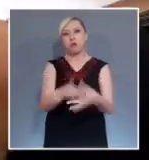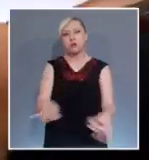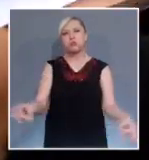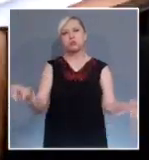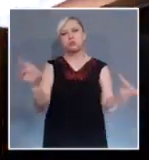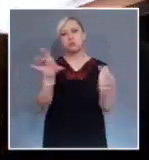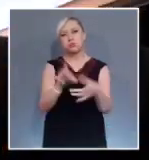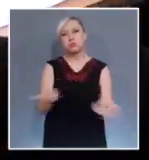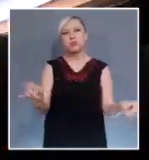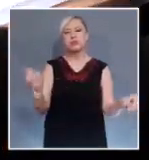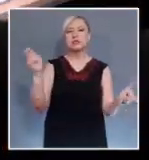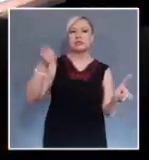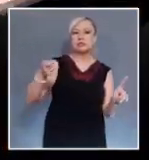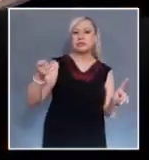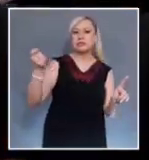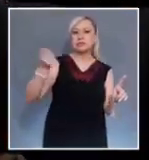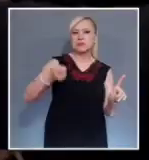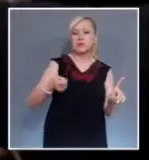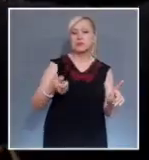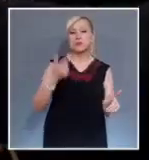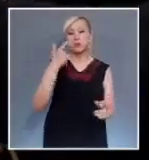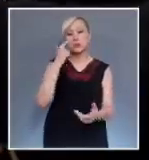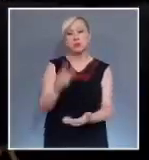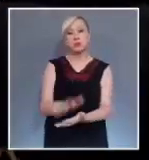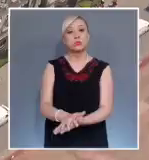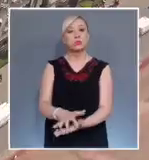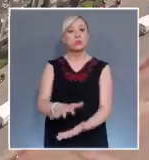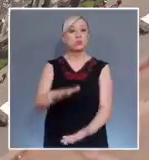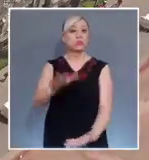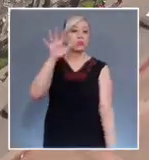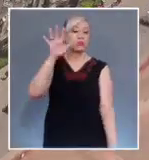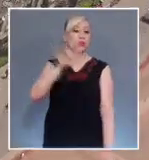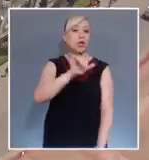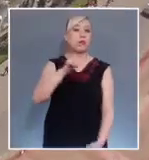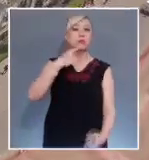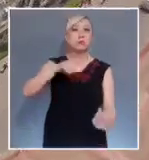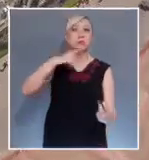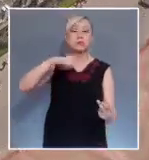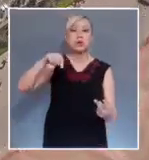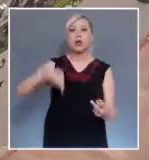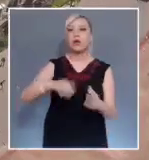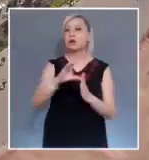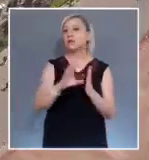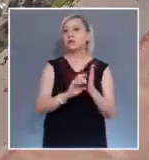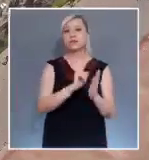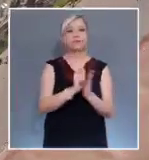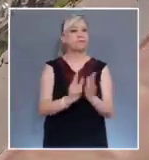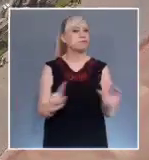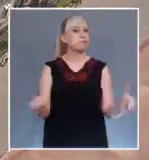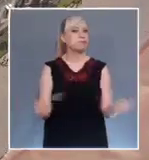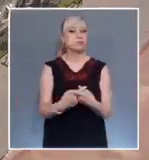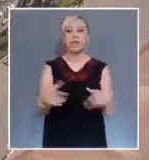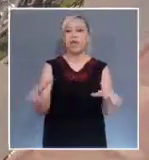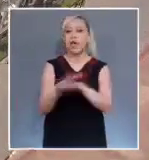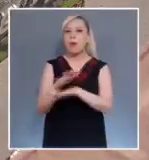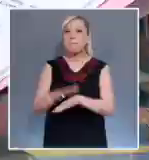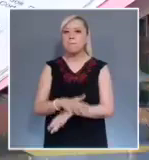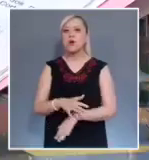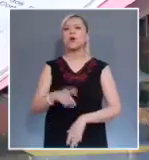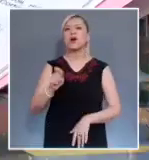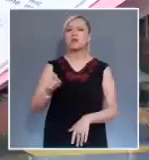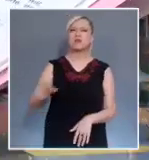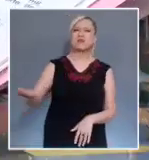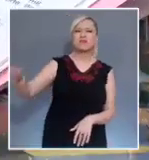resaltó que la mayoría de los casos la corte determinó como inconstitucionales las reformas que realizaron los congresos estatales